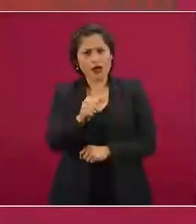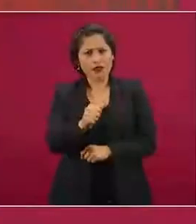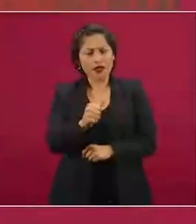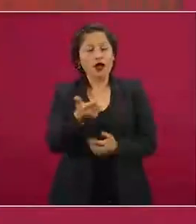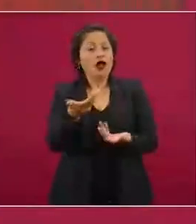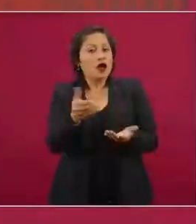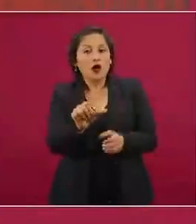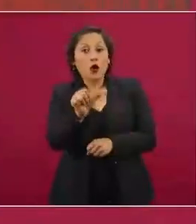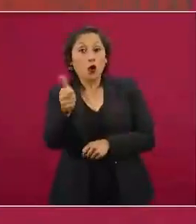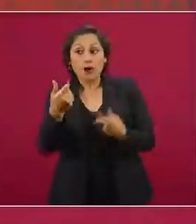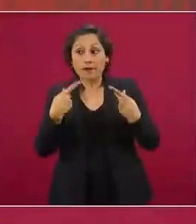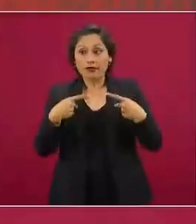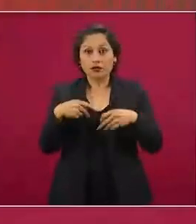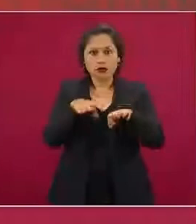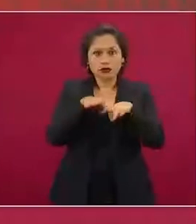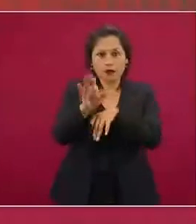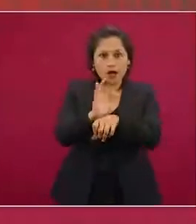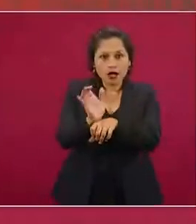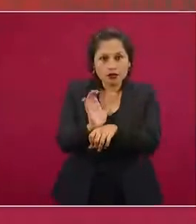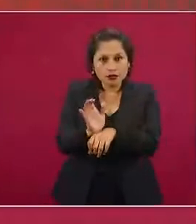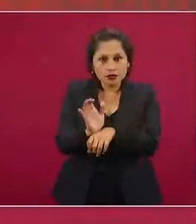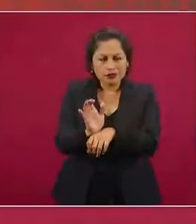El asunto es